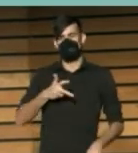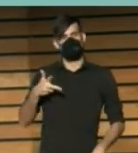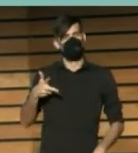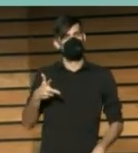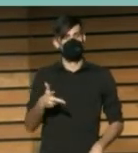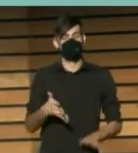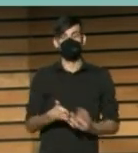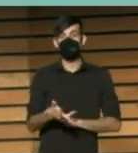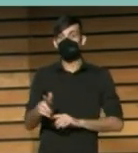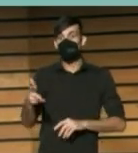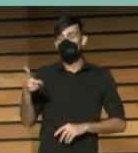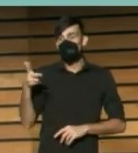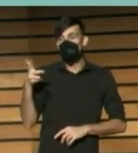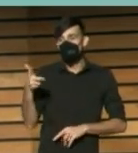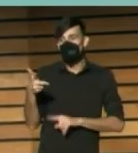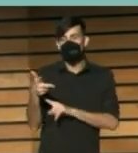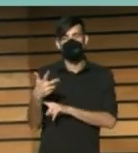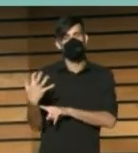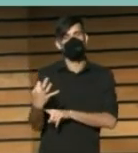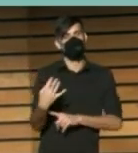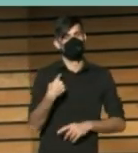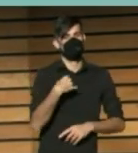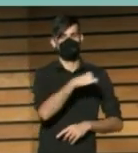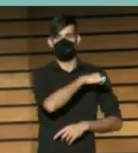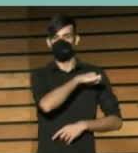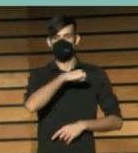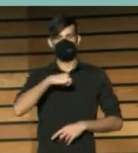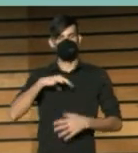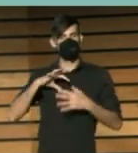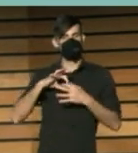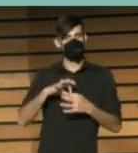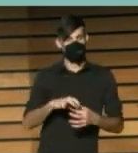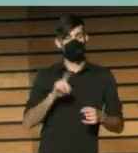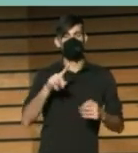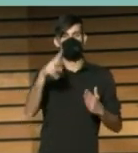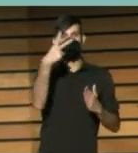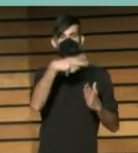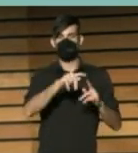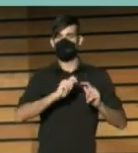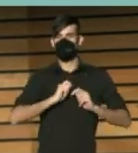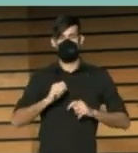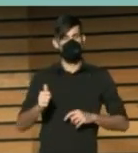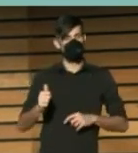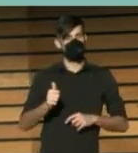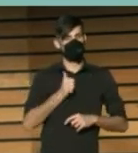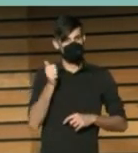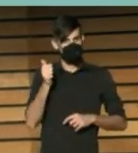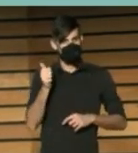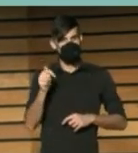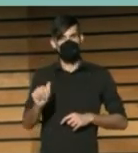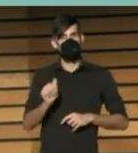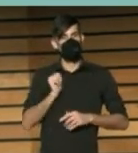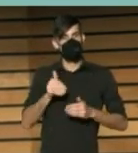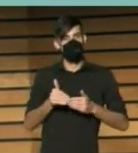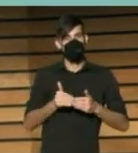Es un derecho del individuo y la lectura es una oportunidad para nuestro